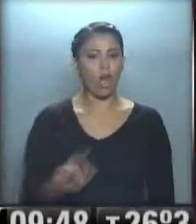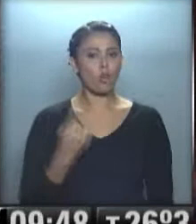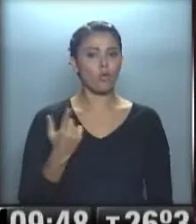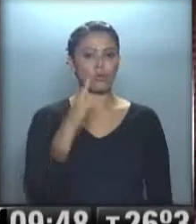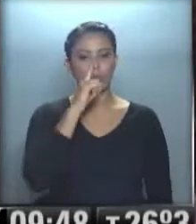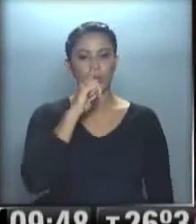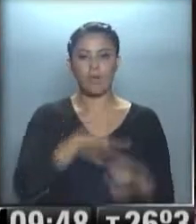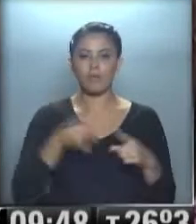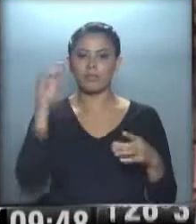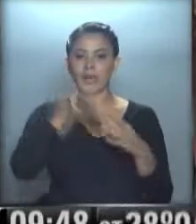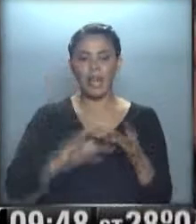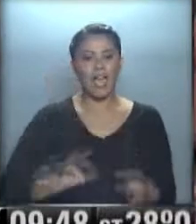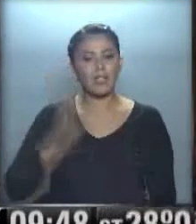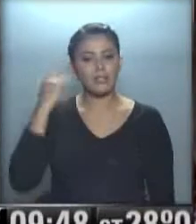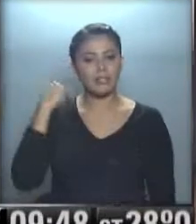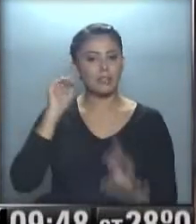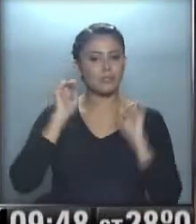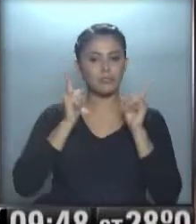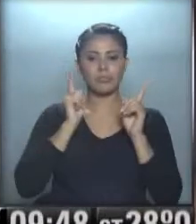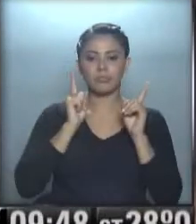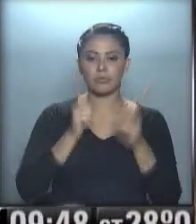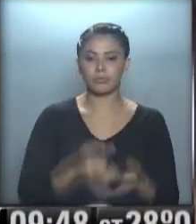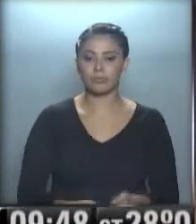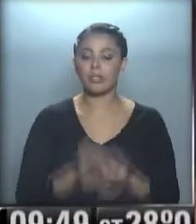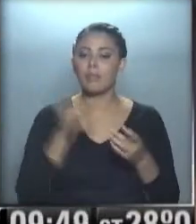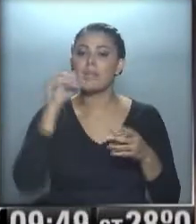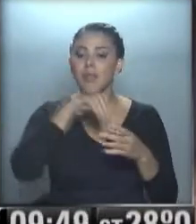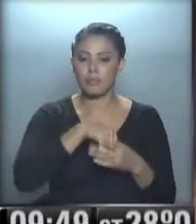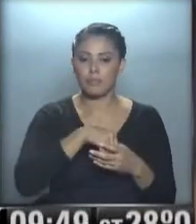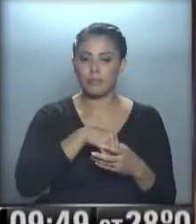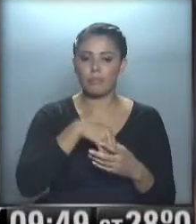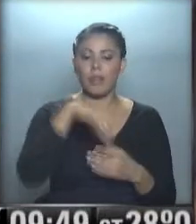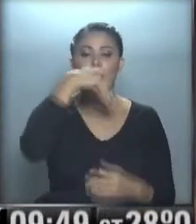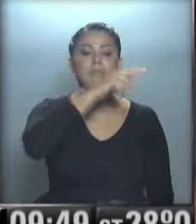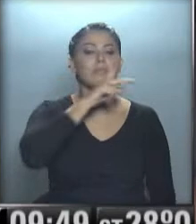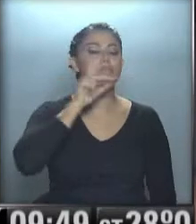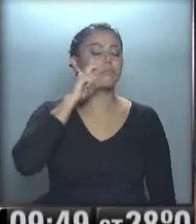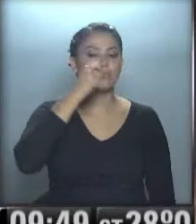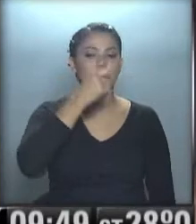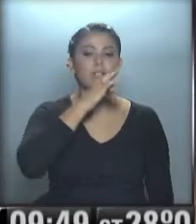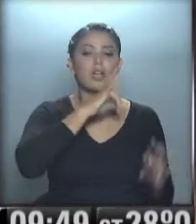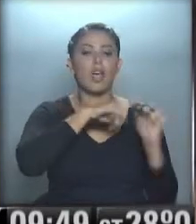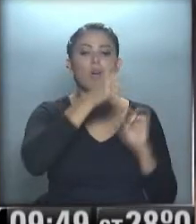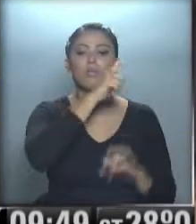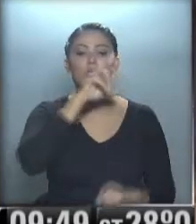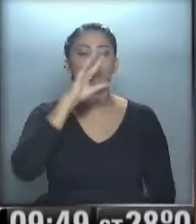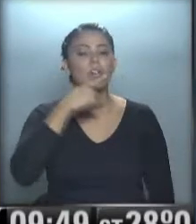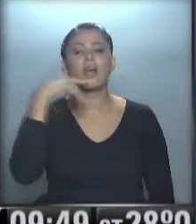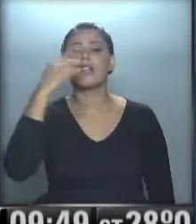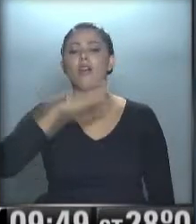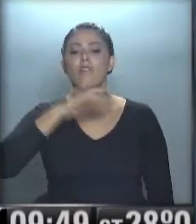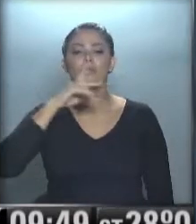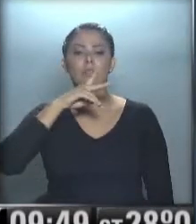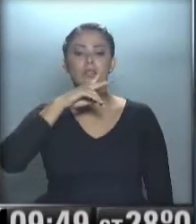de un festival que hace tantos años que se viene haciendo, del cual participaron María Elena Walsh, por ejemplo, o Villafañe, y que